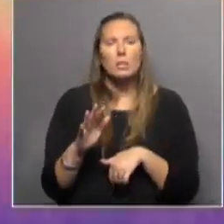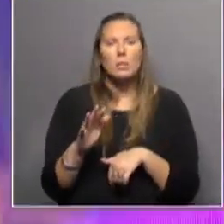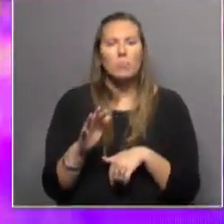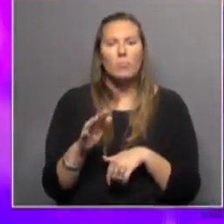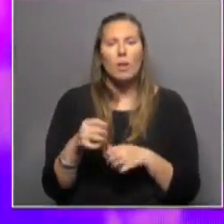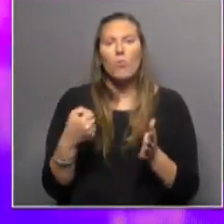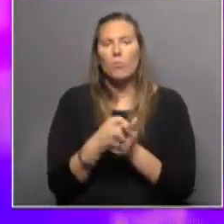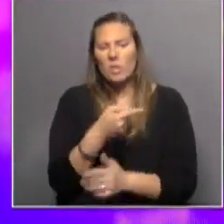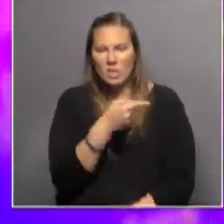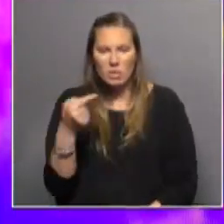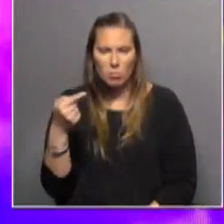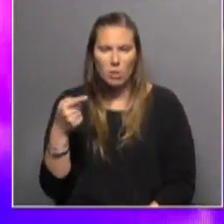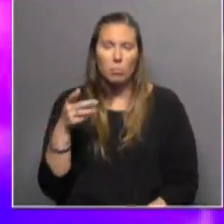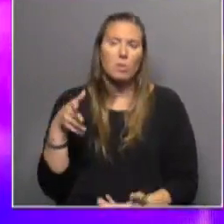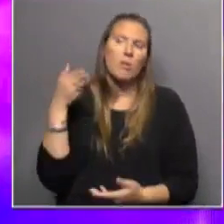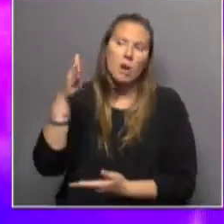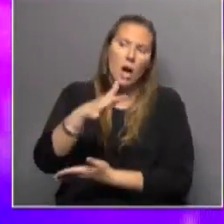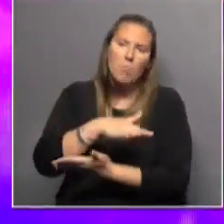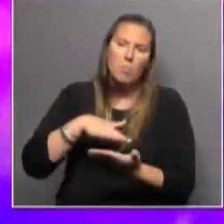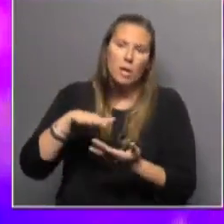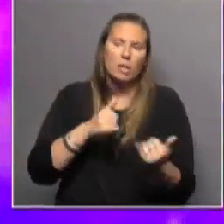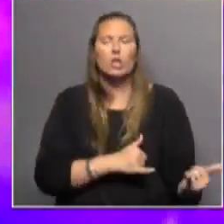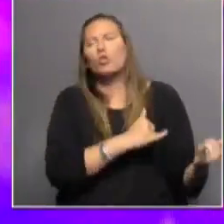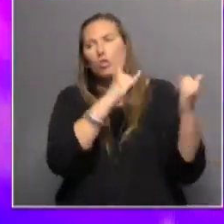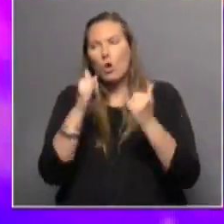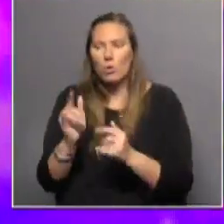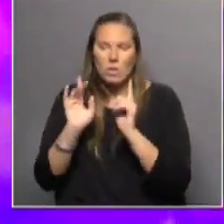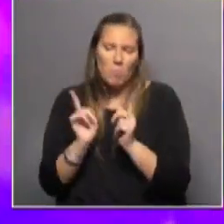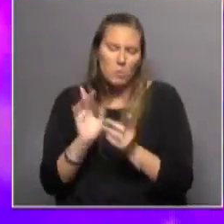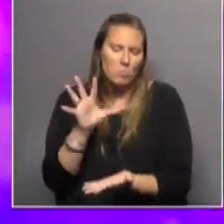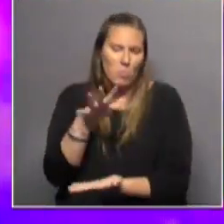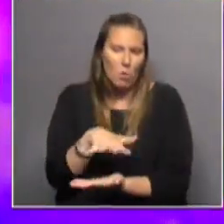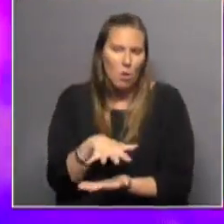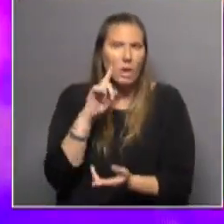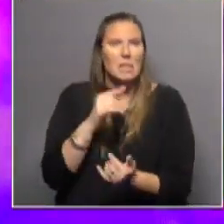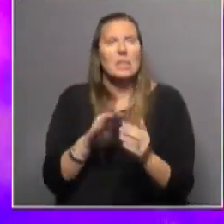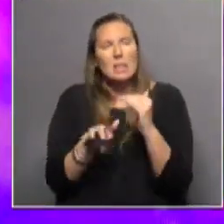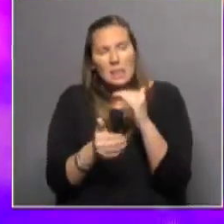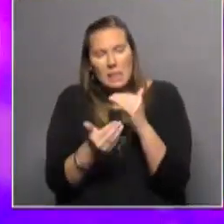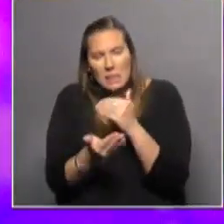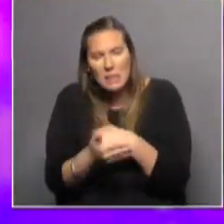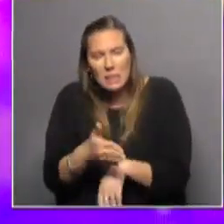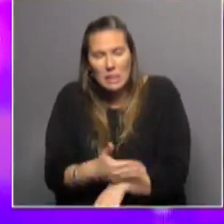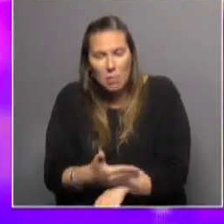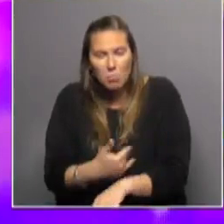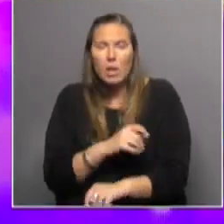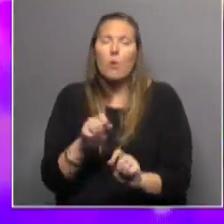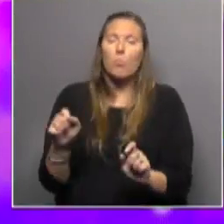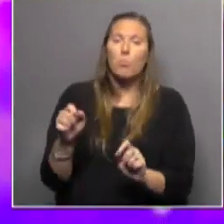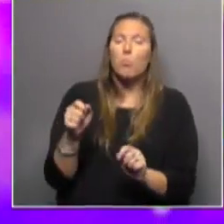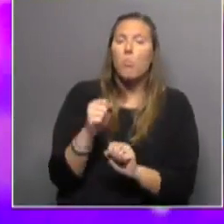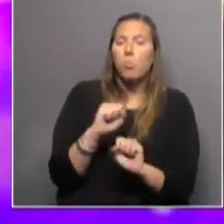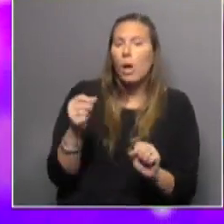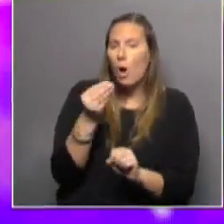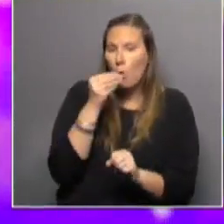capaz que en un fin de semana, porque si te vas al parque está uno que aproveches y estés todo el día en el parque, que vayas bien temprano, que te puedas hacer un asado, que puedas tomar mate ahí